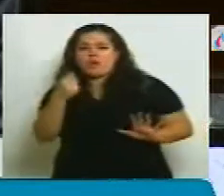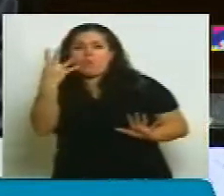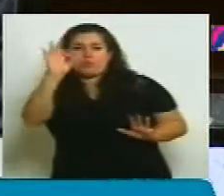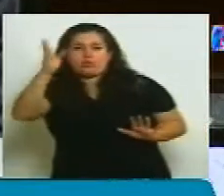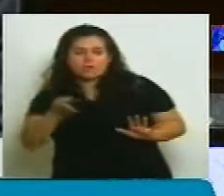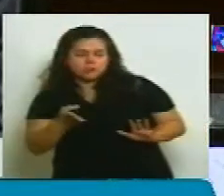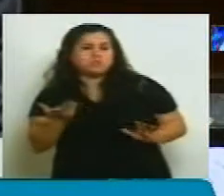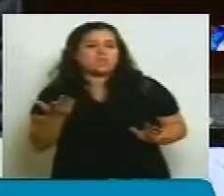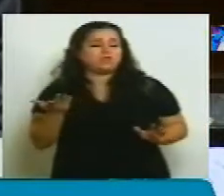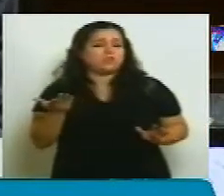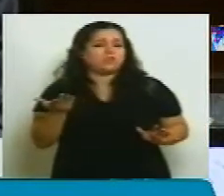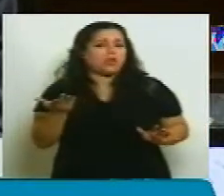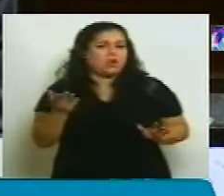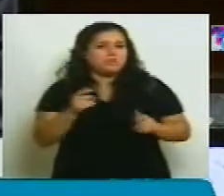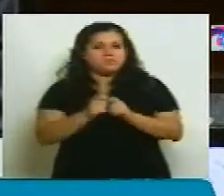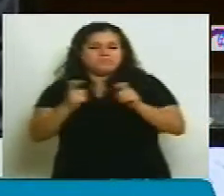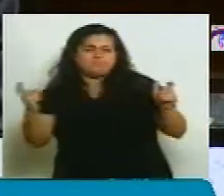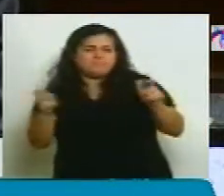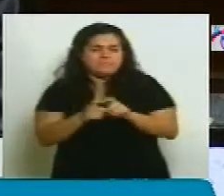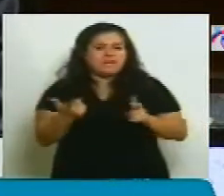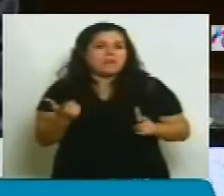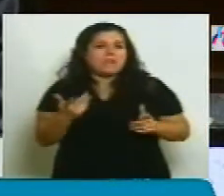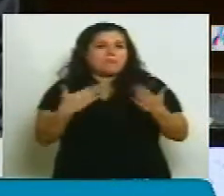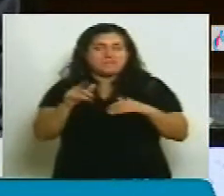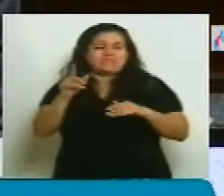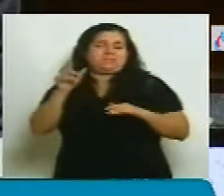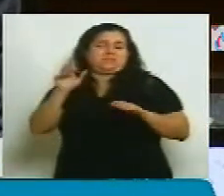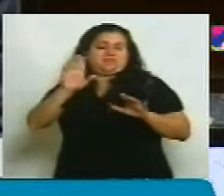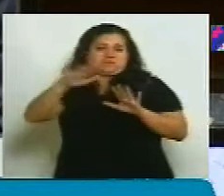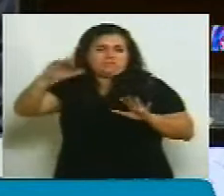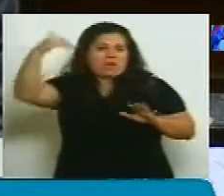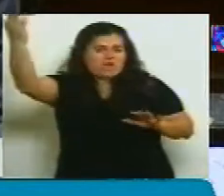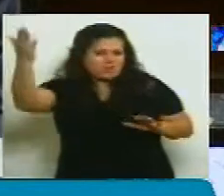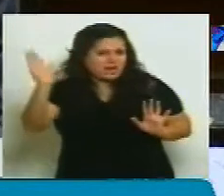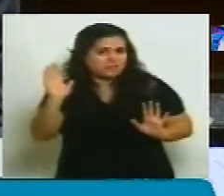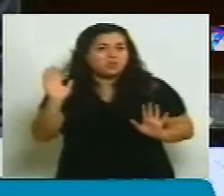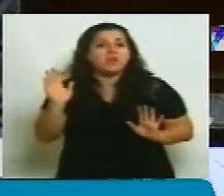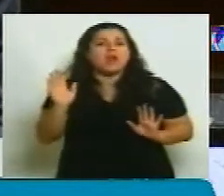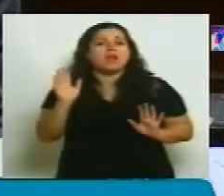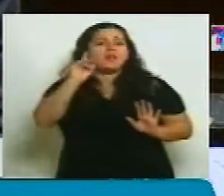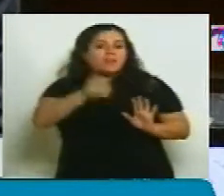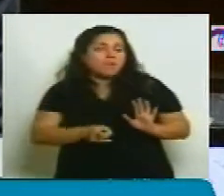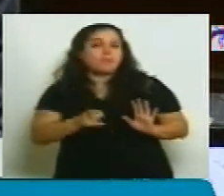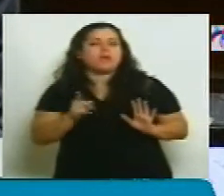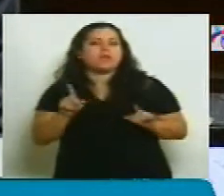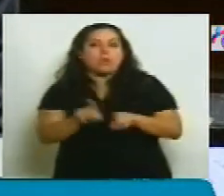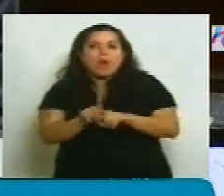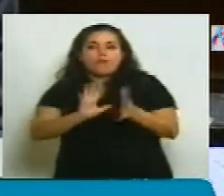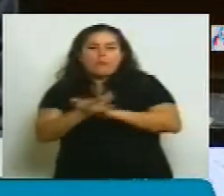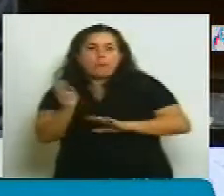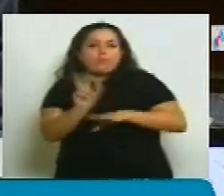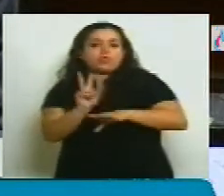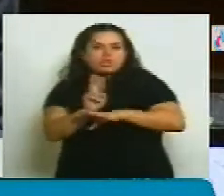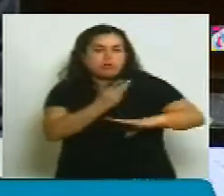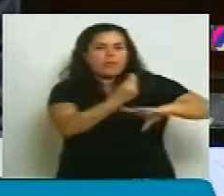Pero efectivamente, en distintas condiciones de escenario internacional y de incentivos desde el punto de vista de la protección del empleo